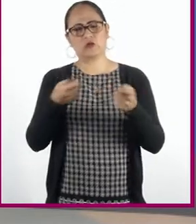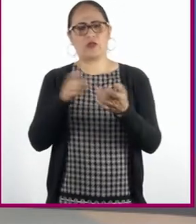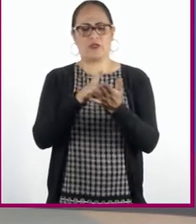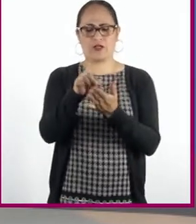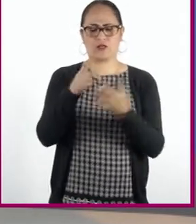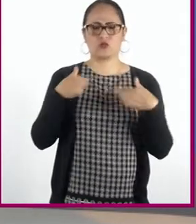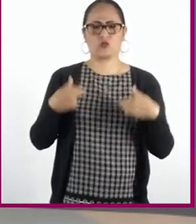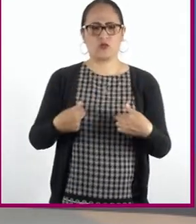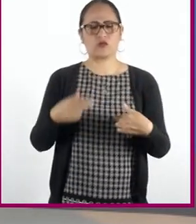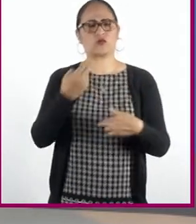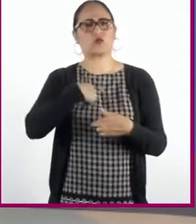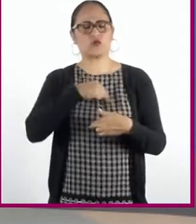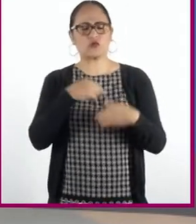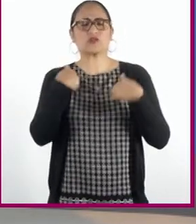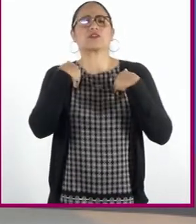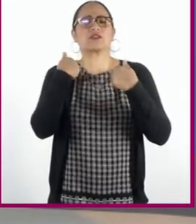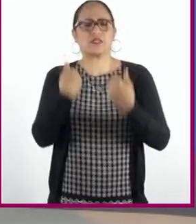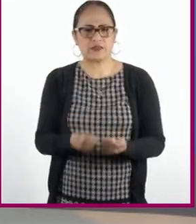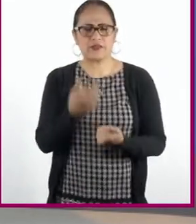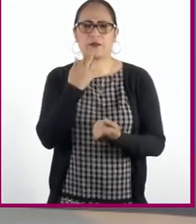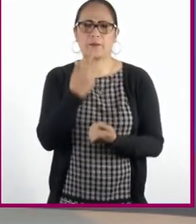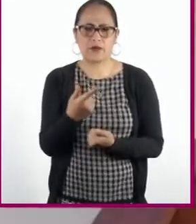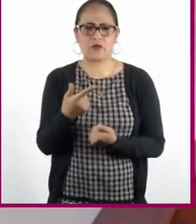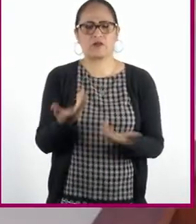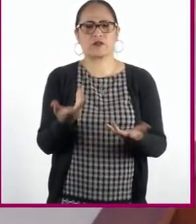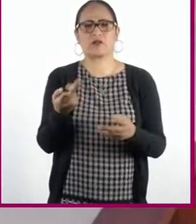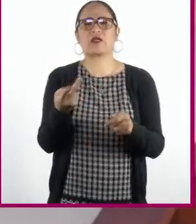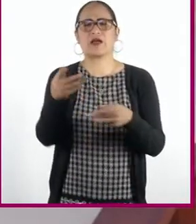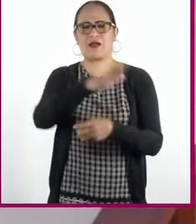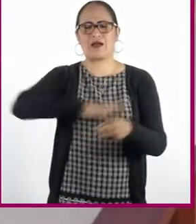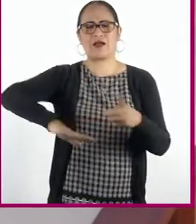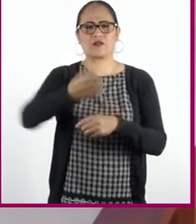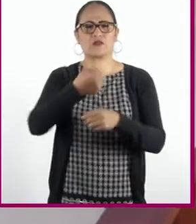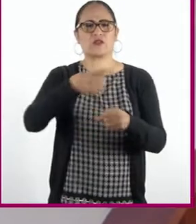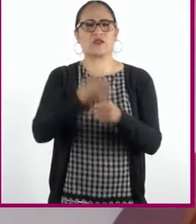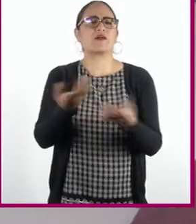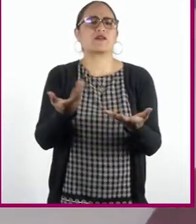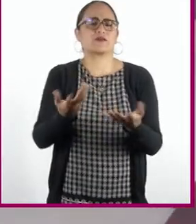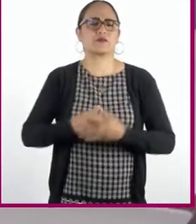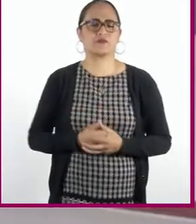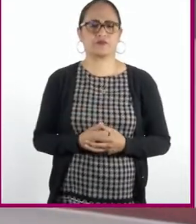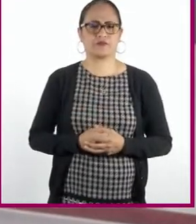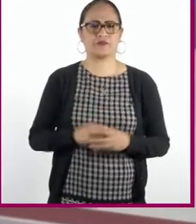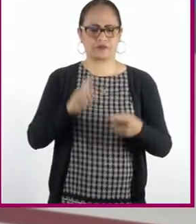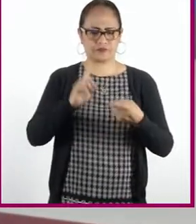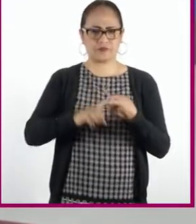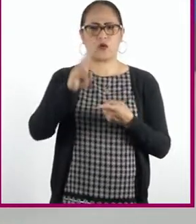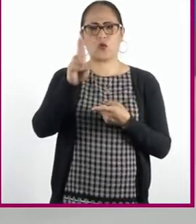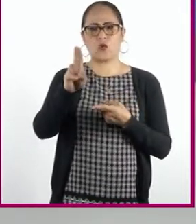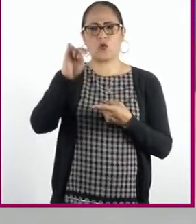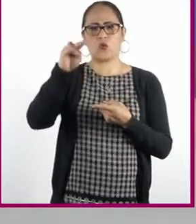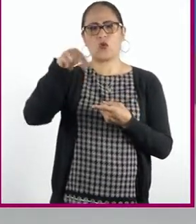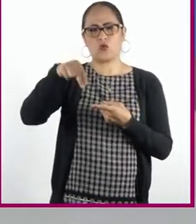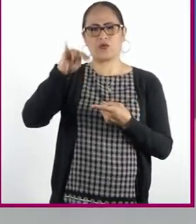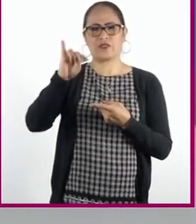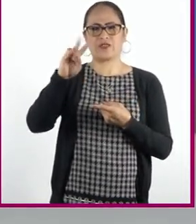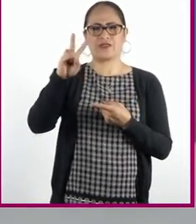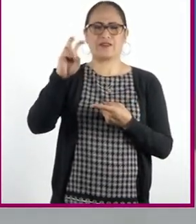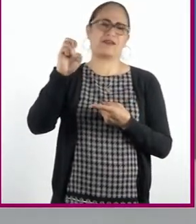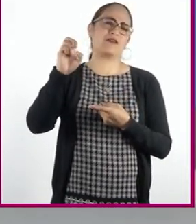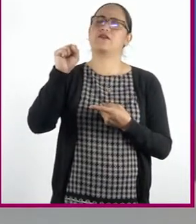ayudan a comprender mejor su importancia en nuestras sociedades. Comencemos por el principio de universalidad. Los derechos